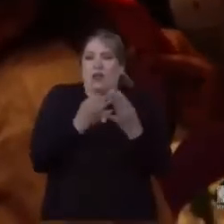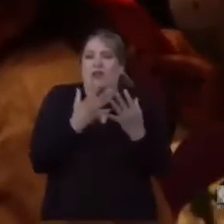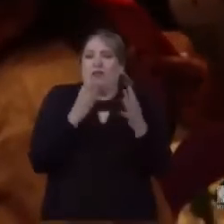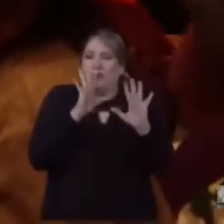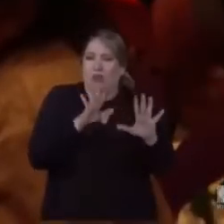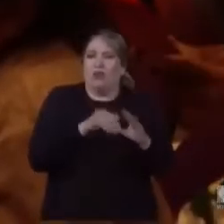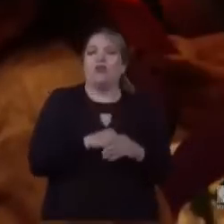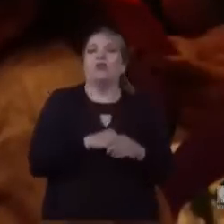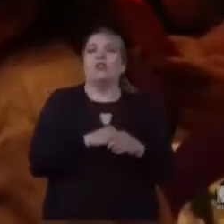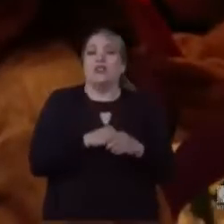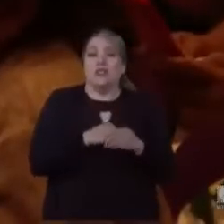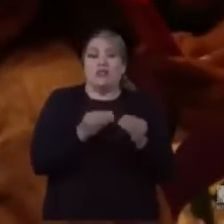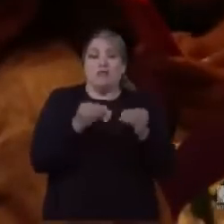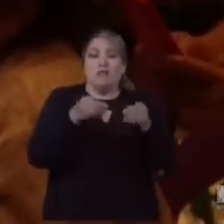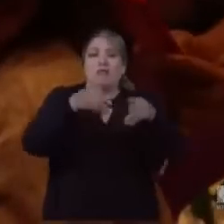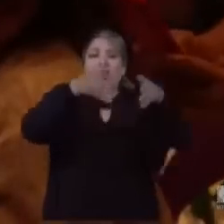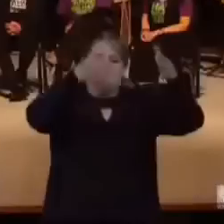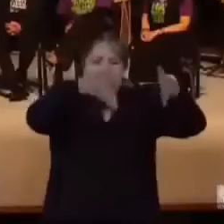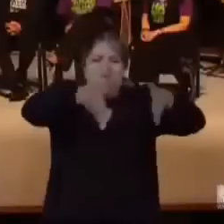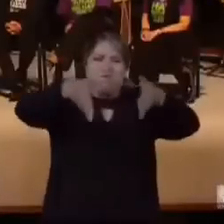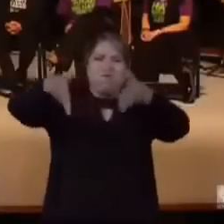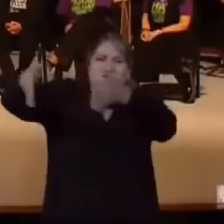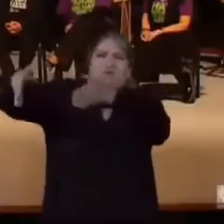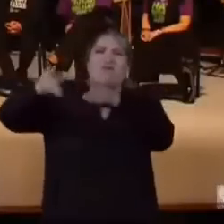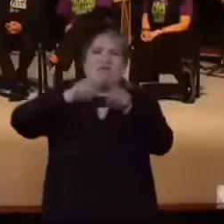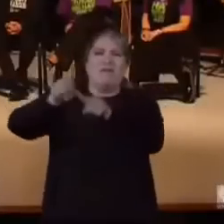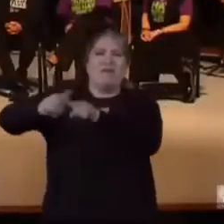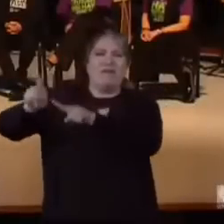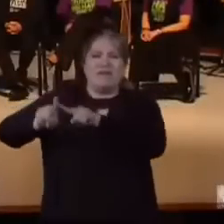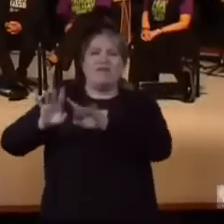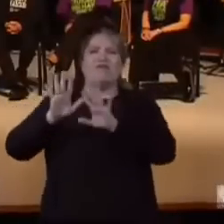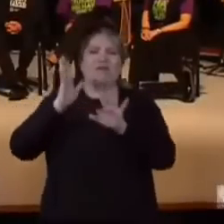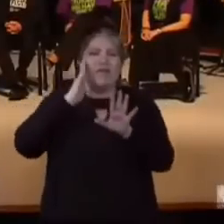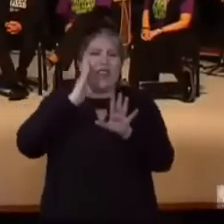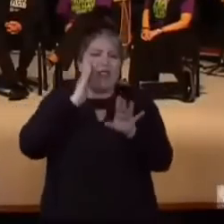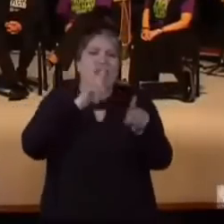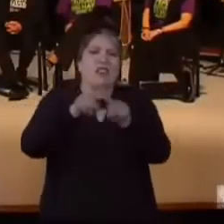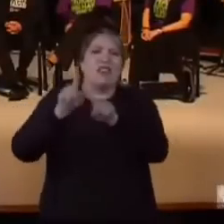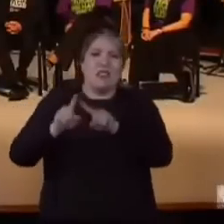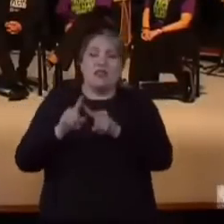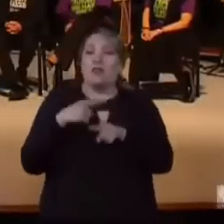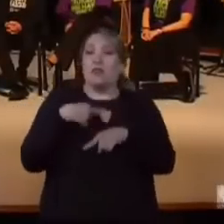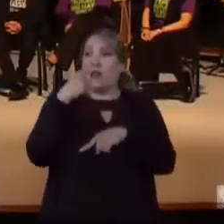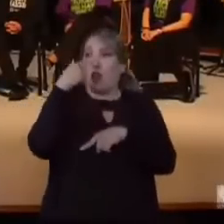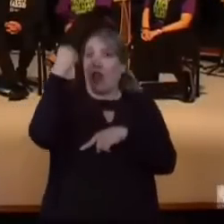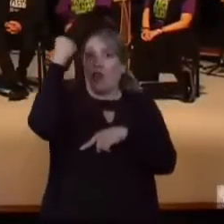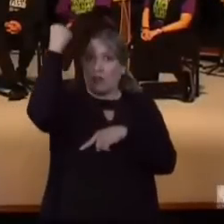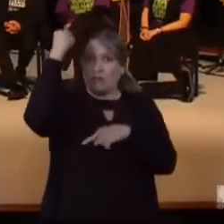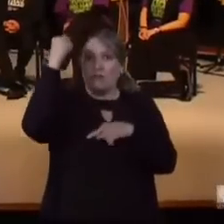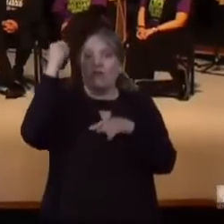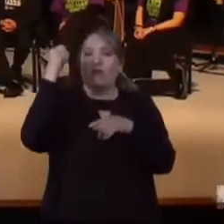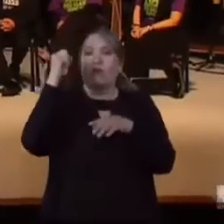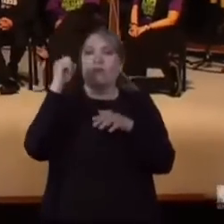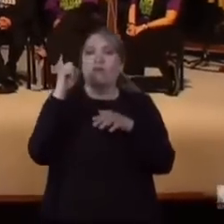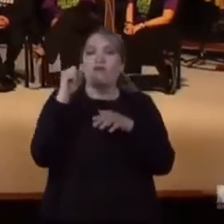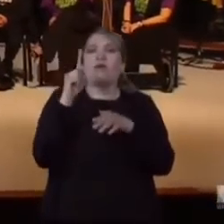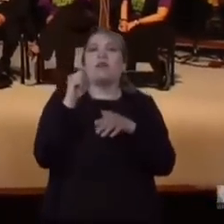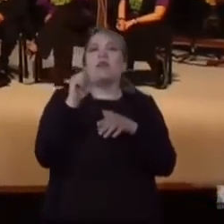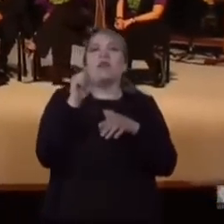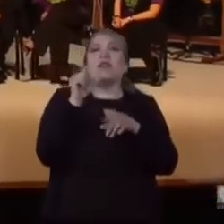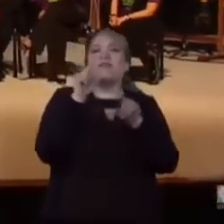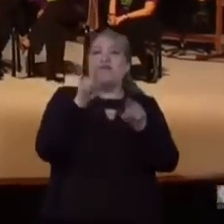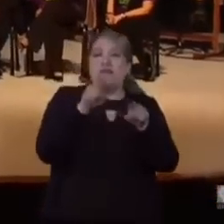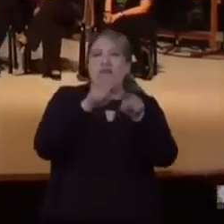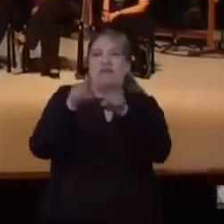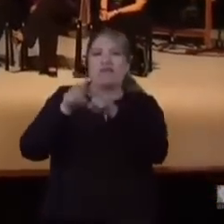Desde la multitud de tumbas de luchadores políticos de los distintos partidos, Gaitán y su pueblo, Galán y